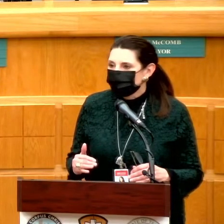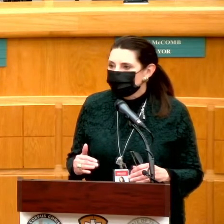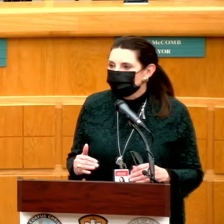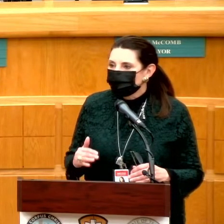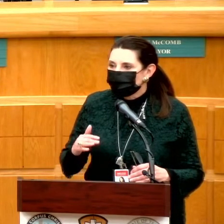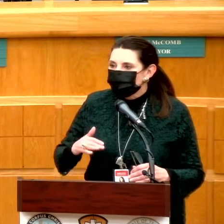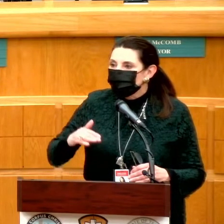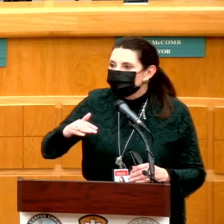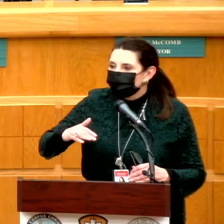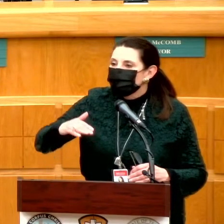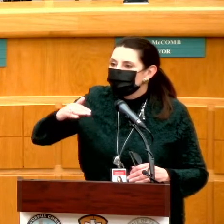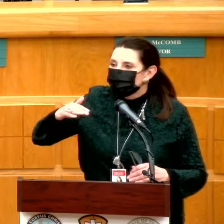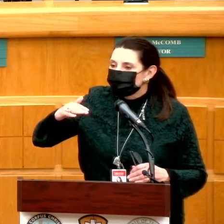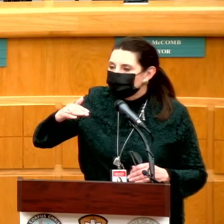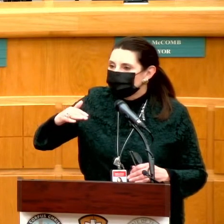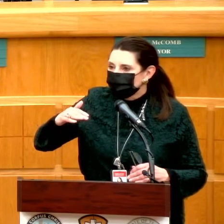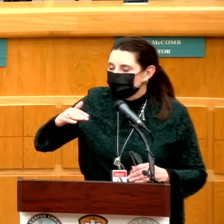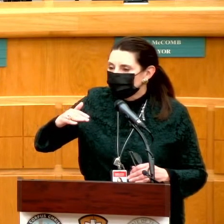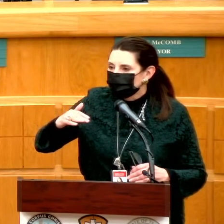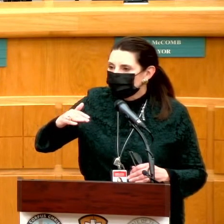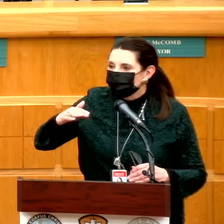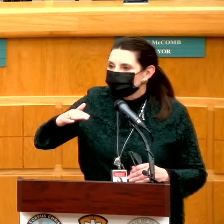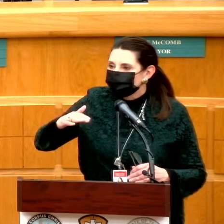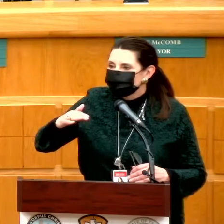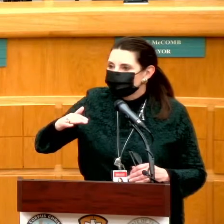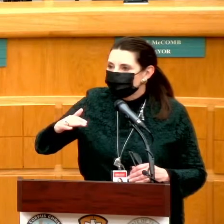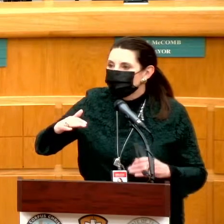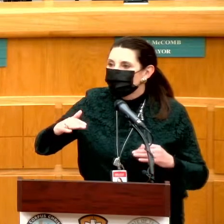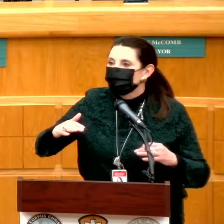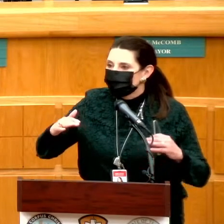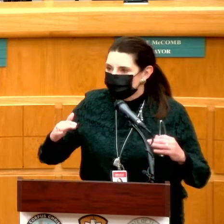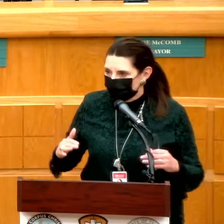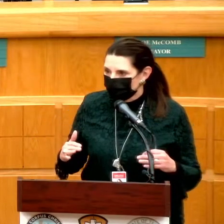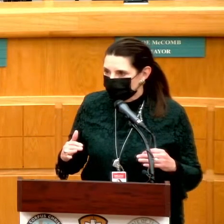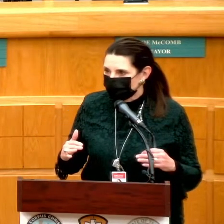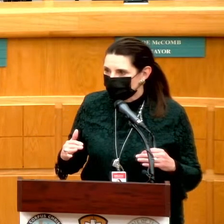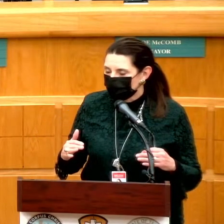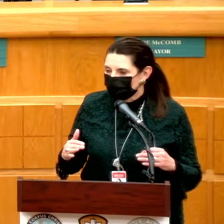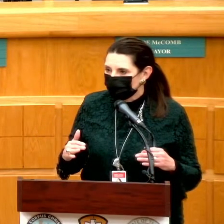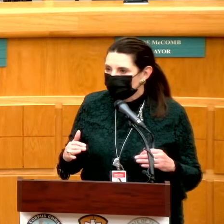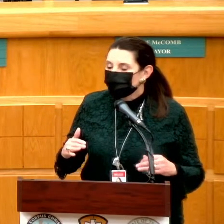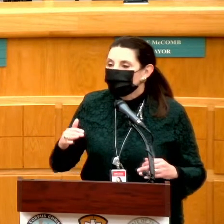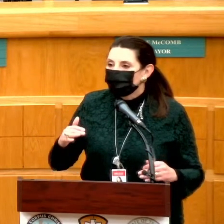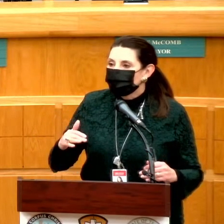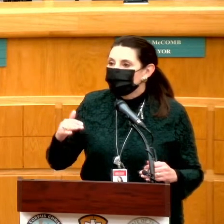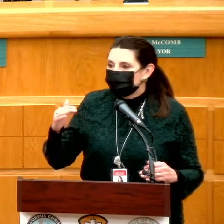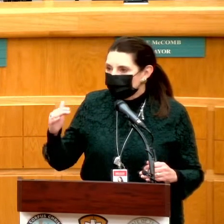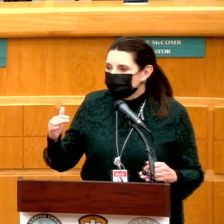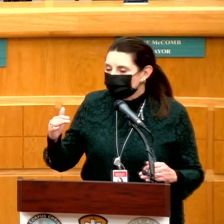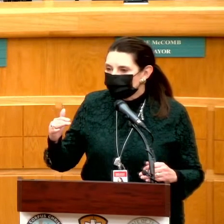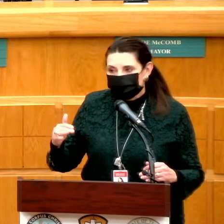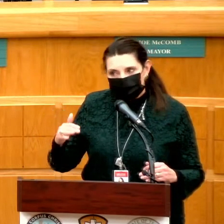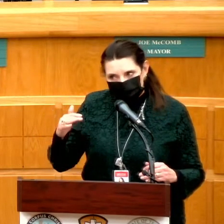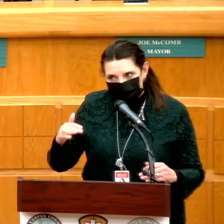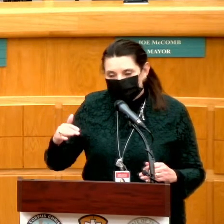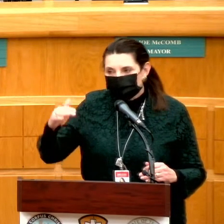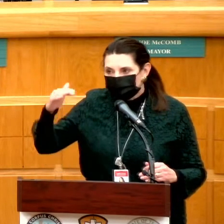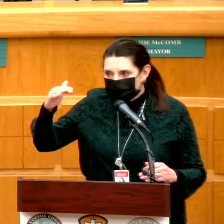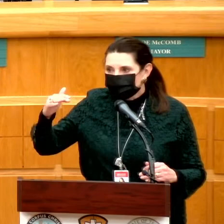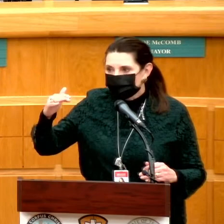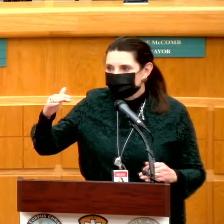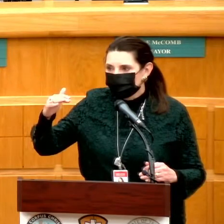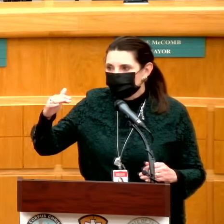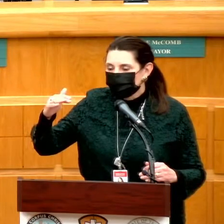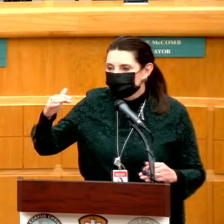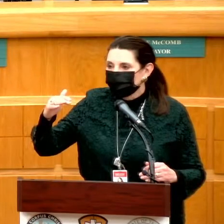quiere decir que es un nivel más alto, que deberías tener precauciones. Naranja, súper